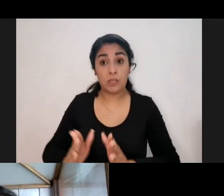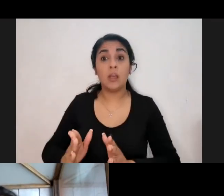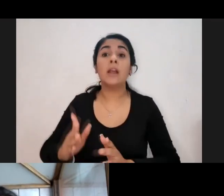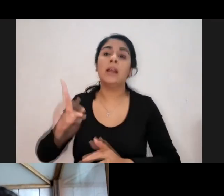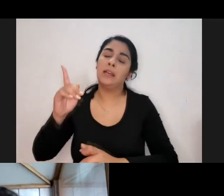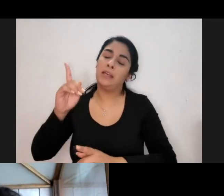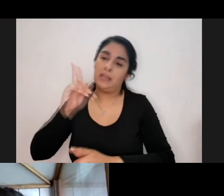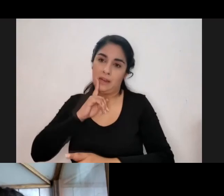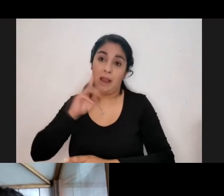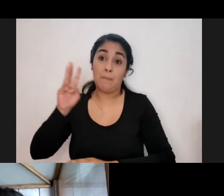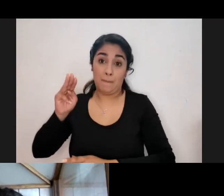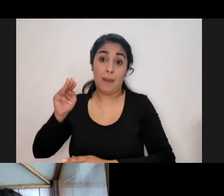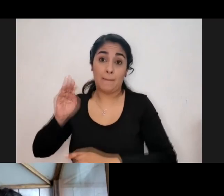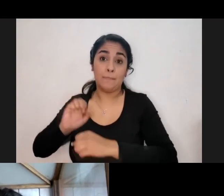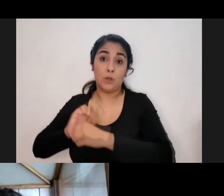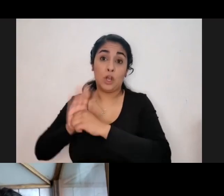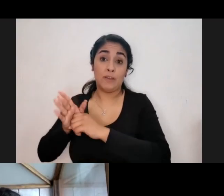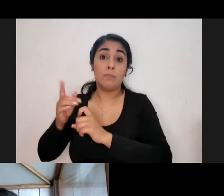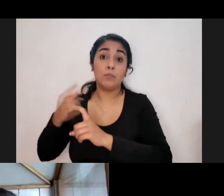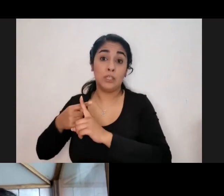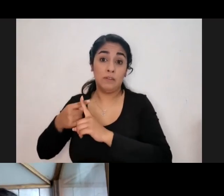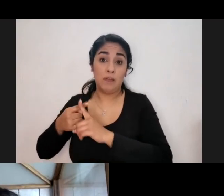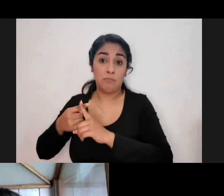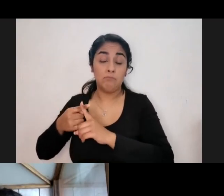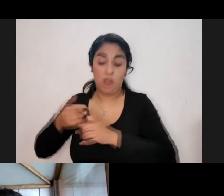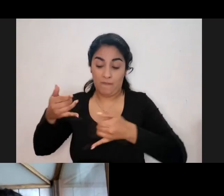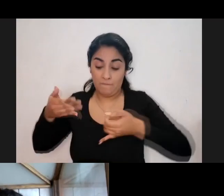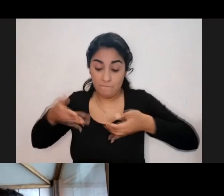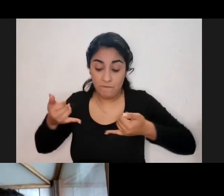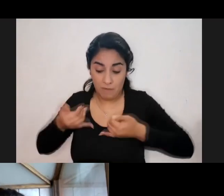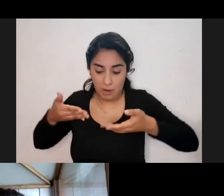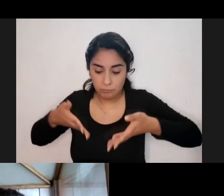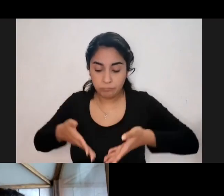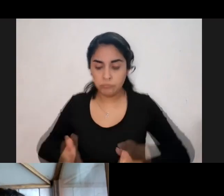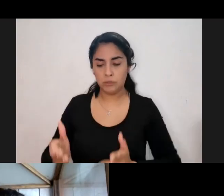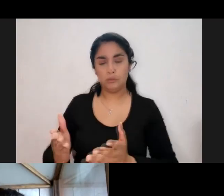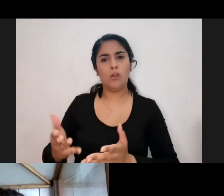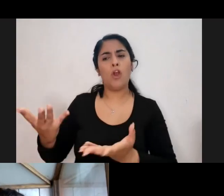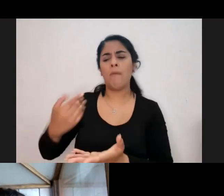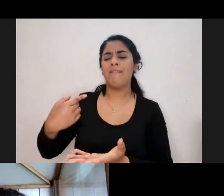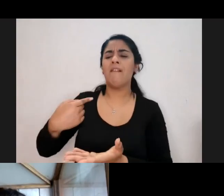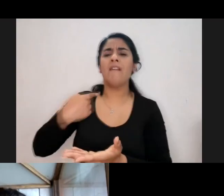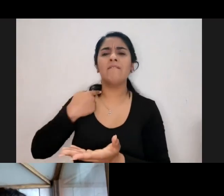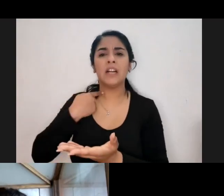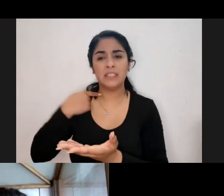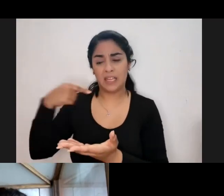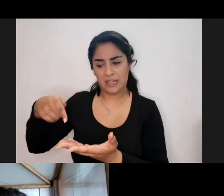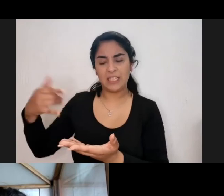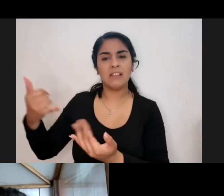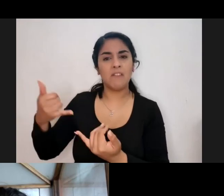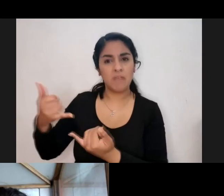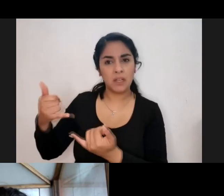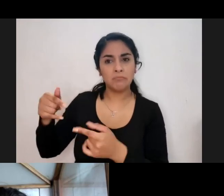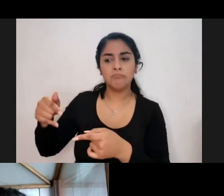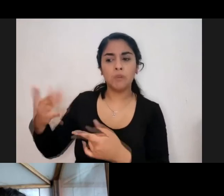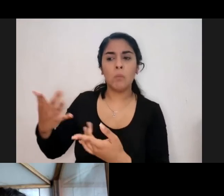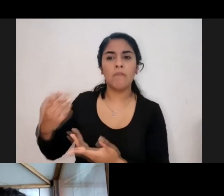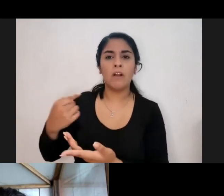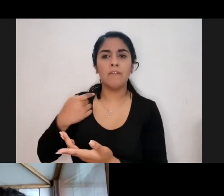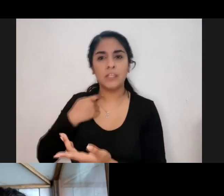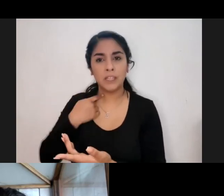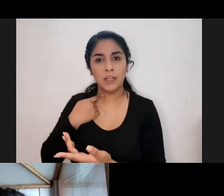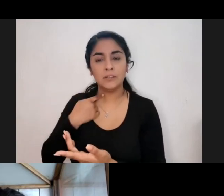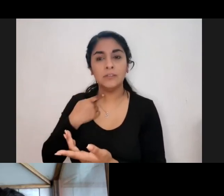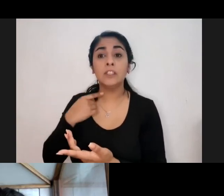positivas. ¿Sí? ¿Cuál va a ser la repercusión que sucedió en ese individuo, ¿cierto?, que dio a luz de una madre